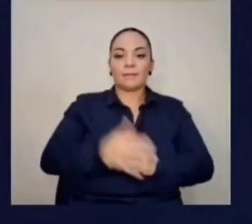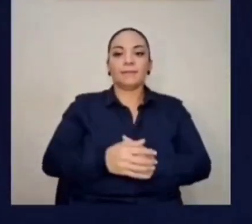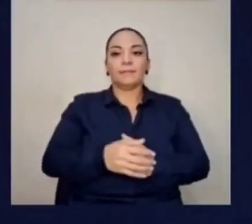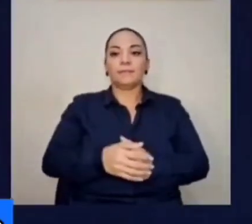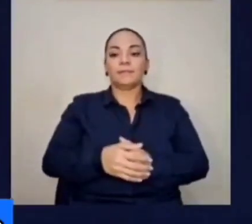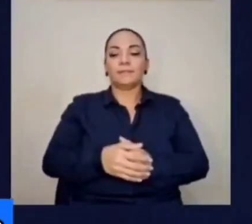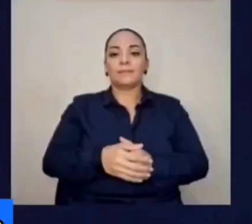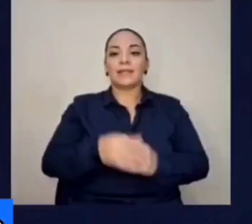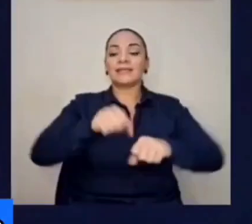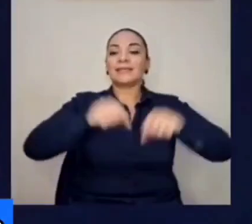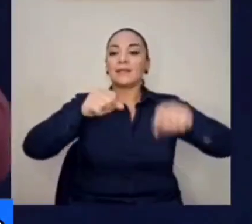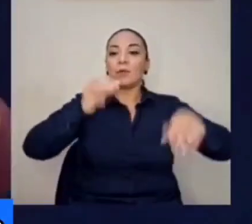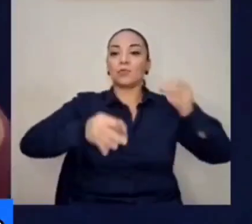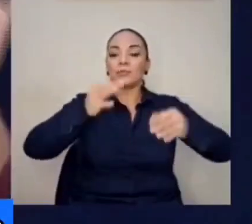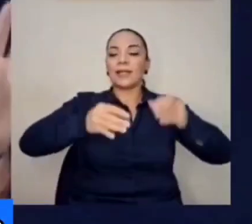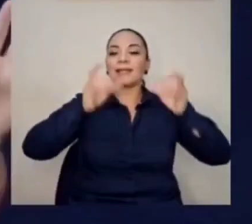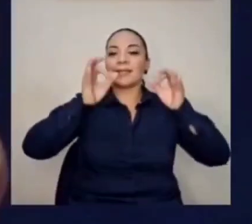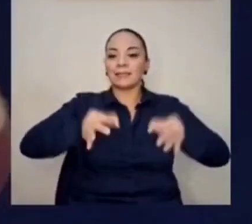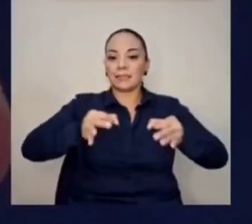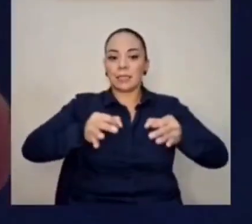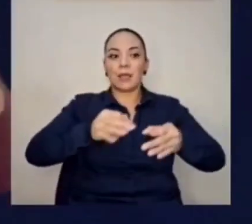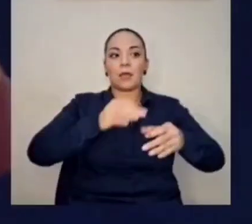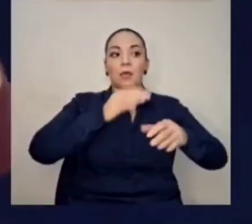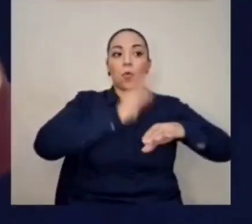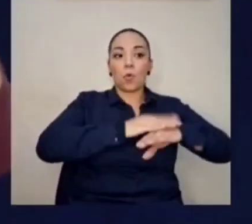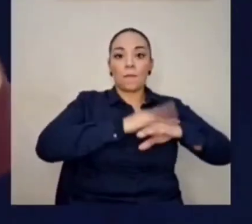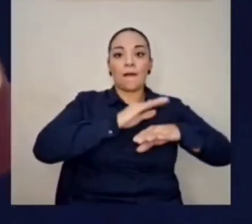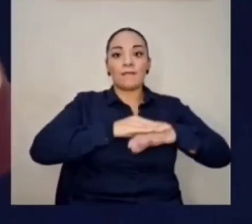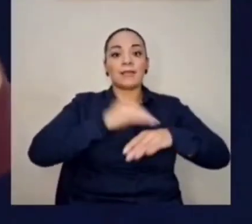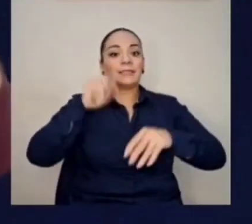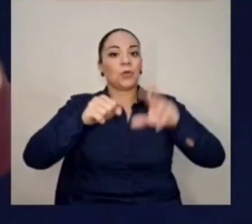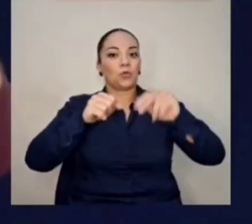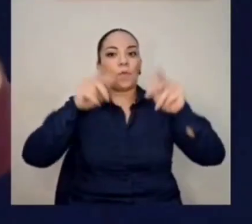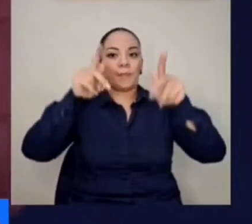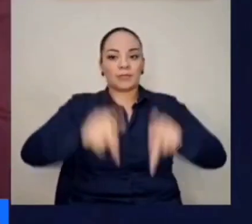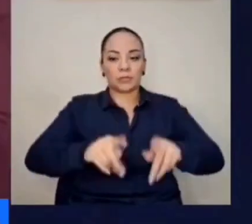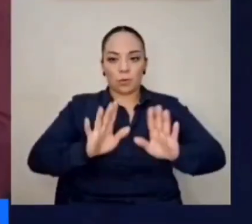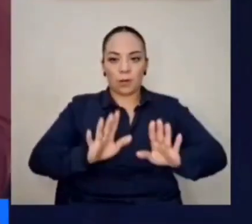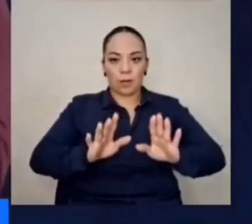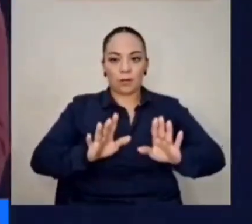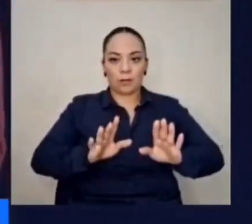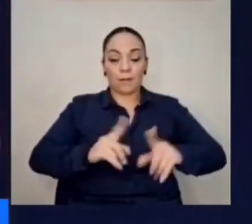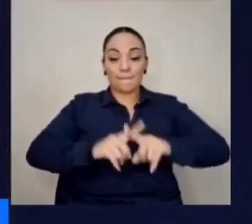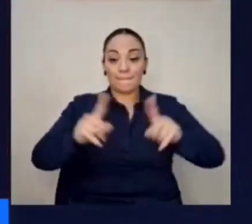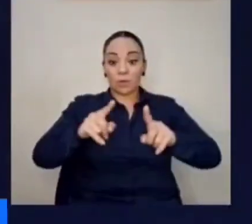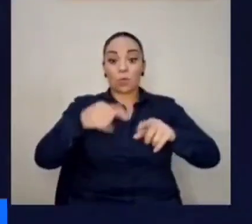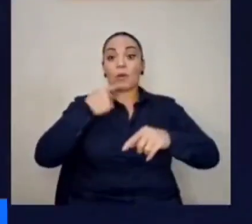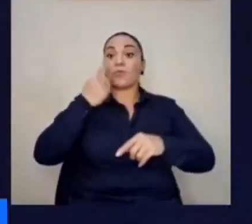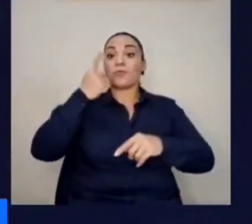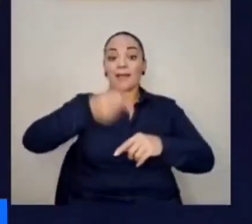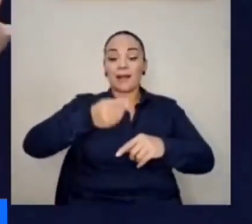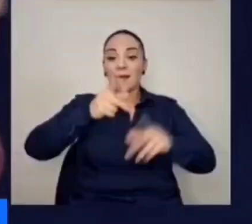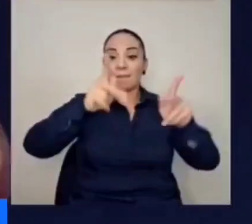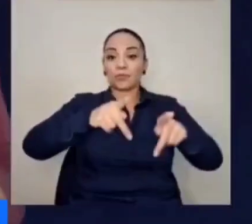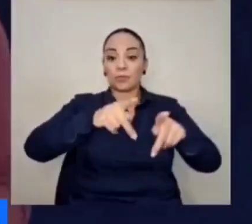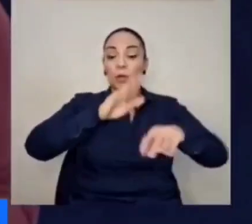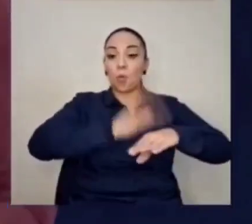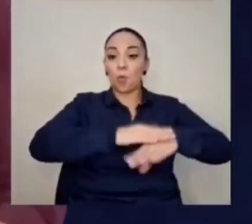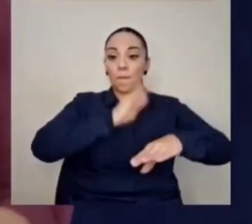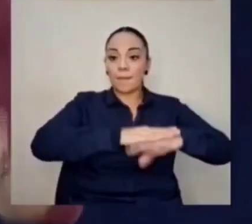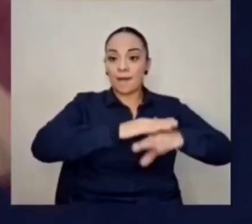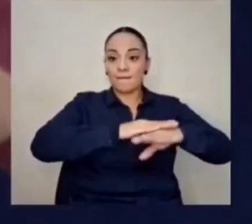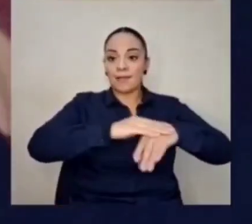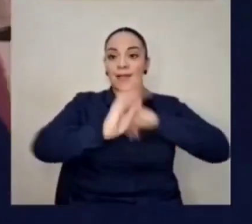judicial decide si la persona es inocente o culpable. Eso sí es en todos lados. Pero ya una vez declarado culpable, ya una vez sentenciado a una